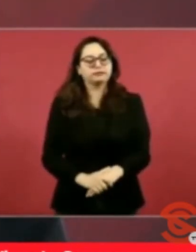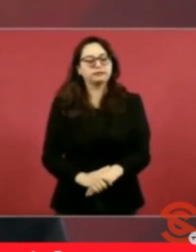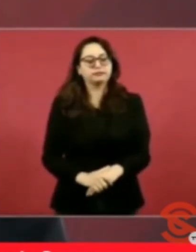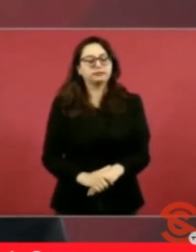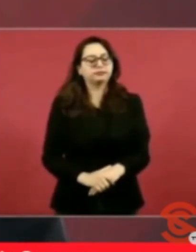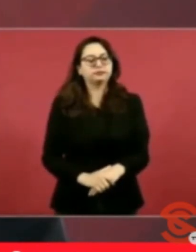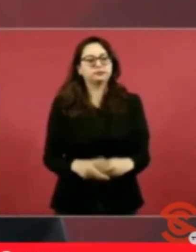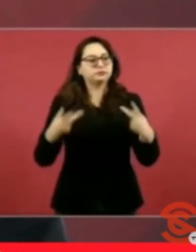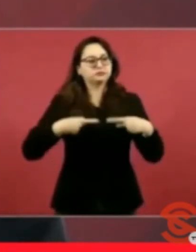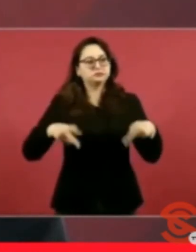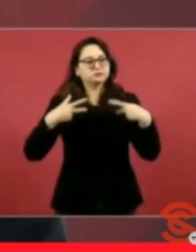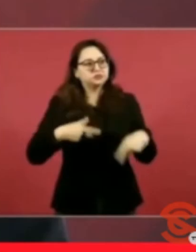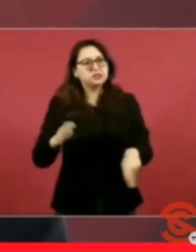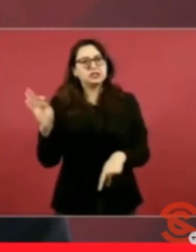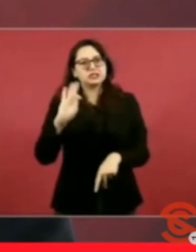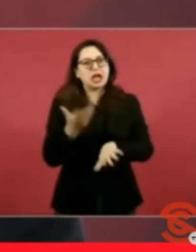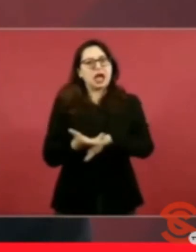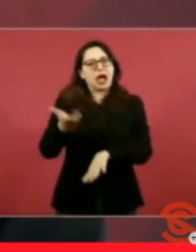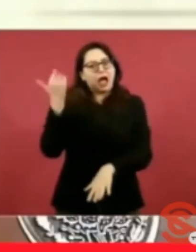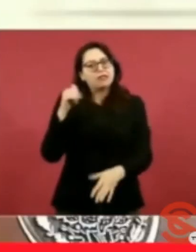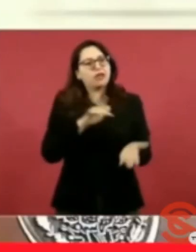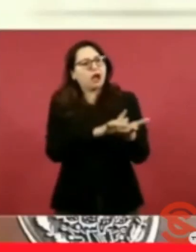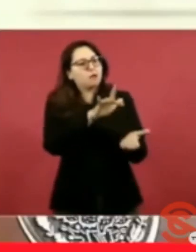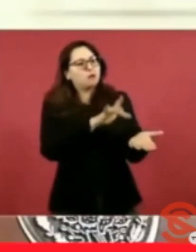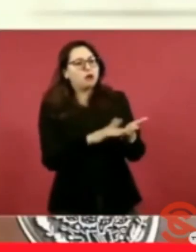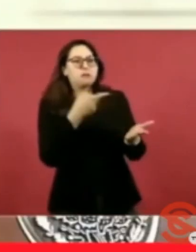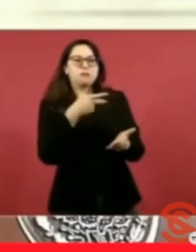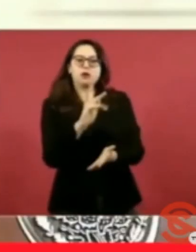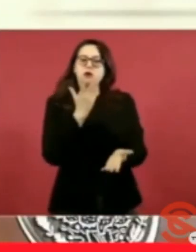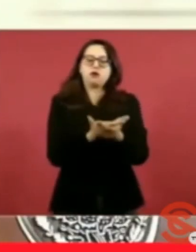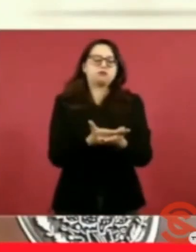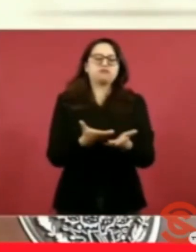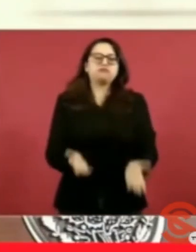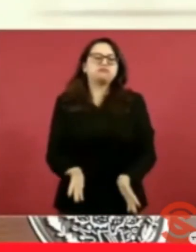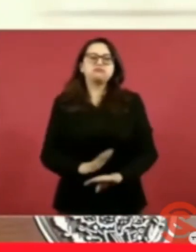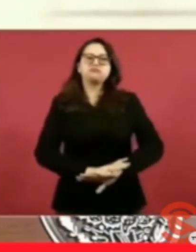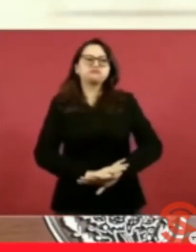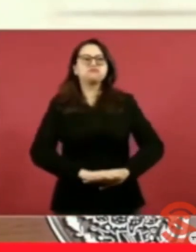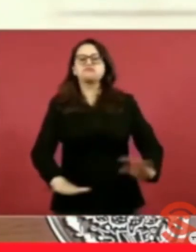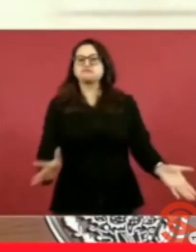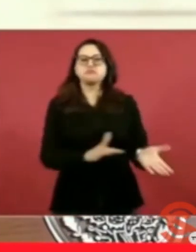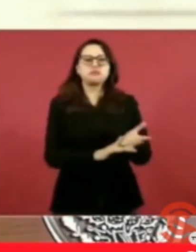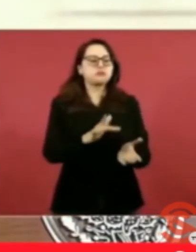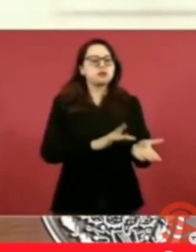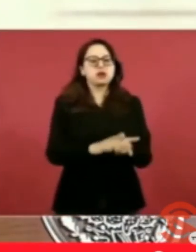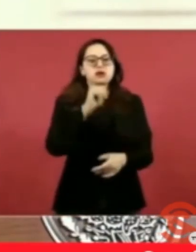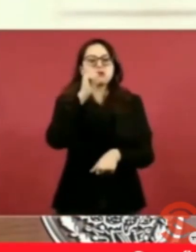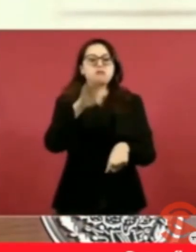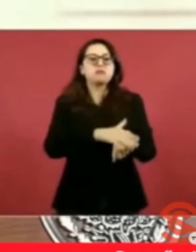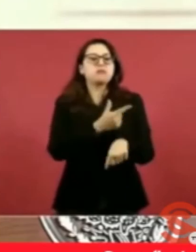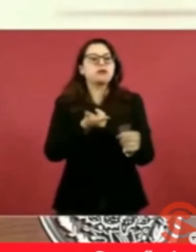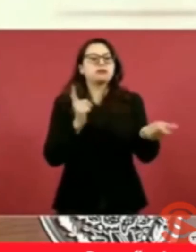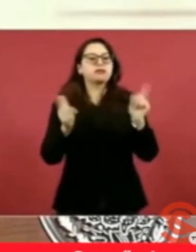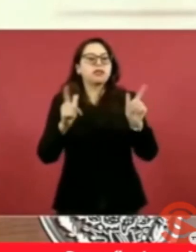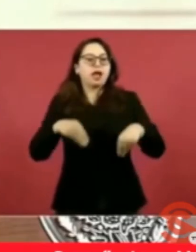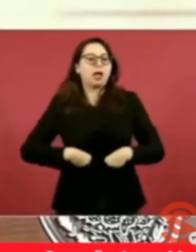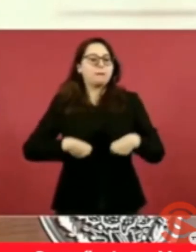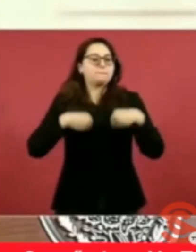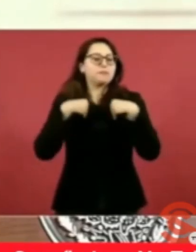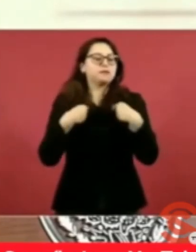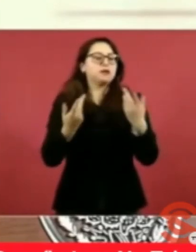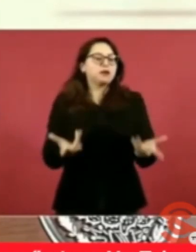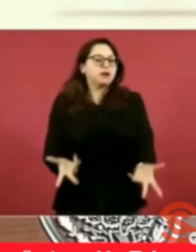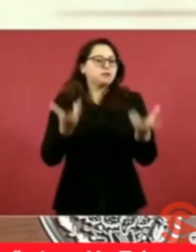simpatías, porque en Texas hay muchos mexicanos, muchos